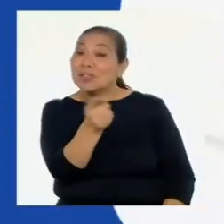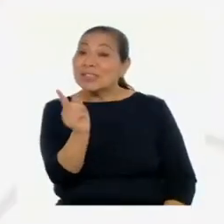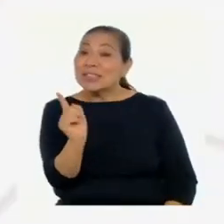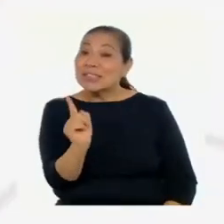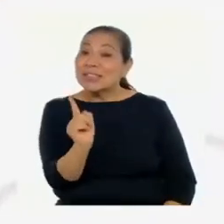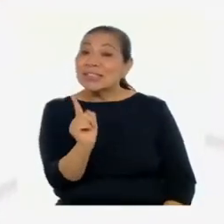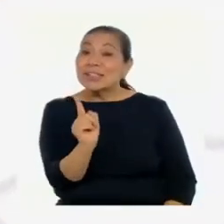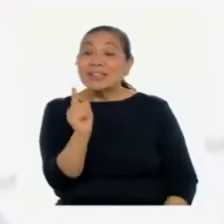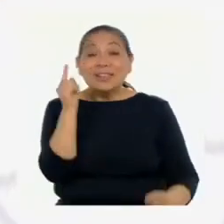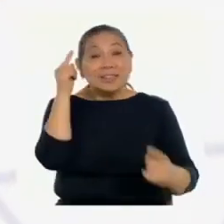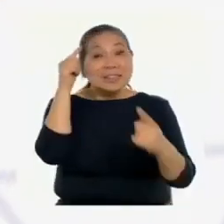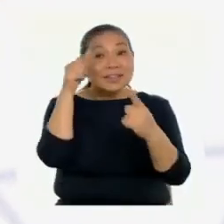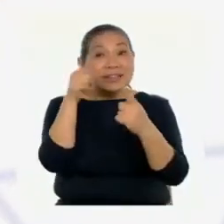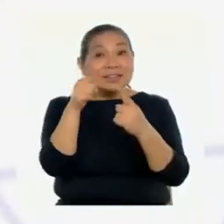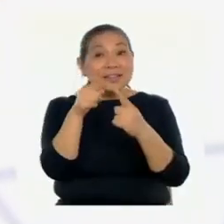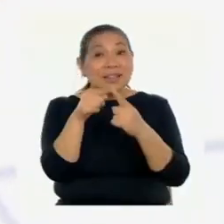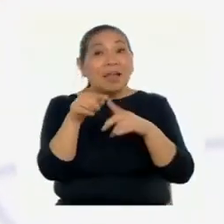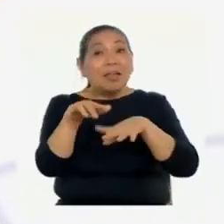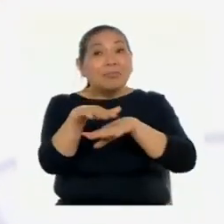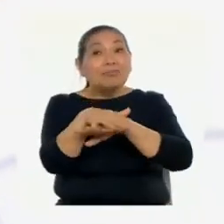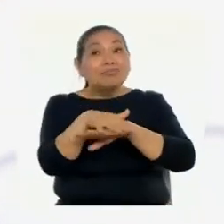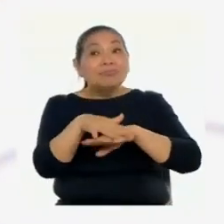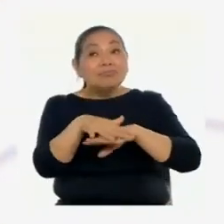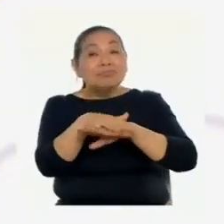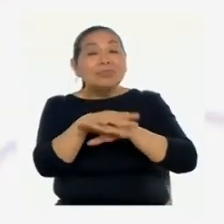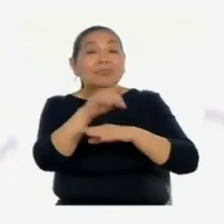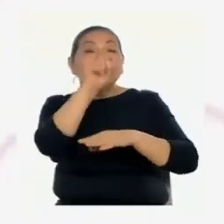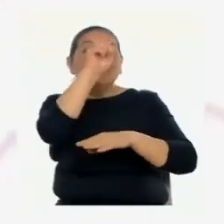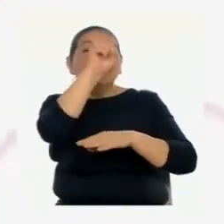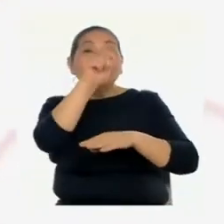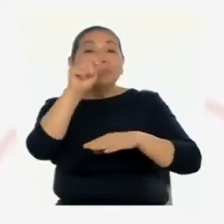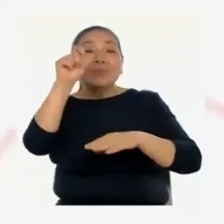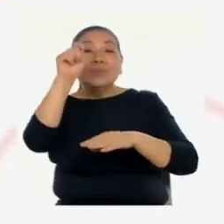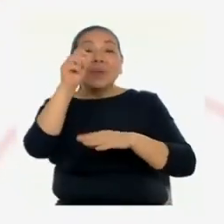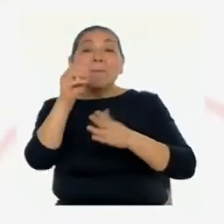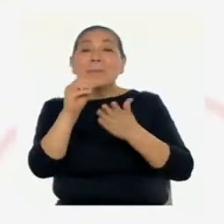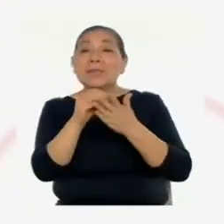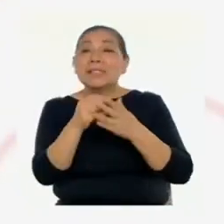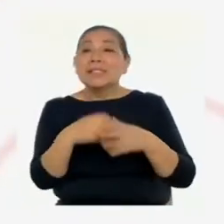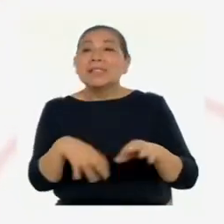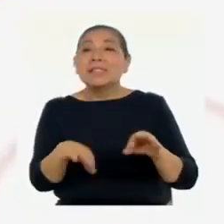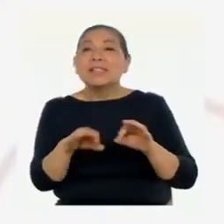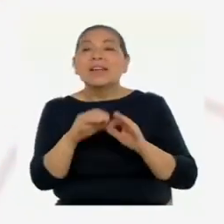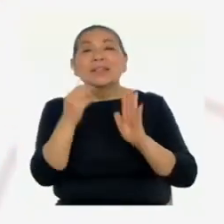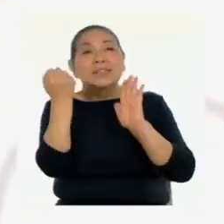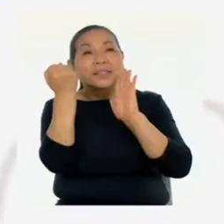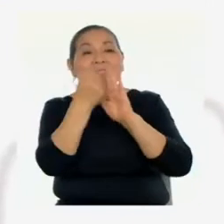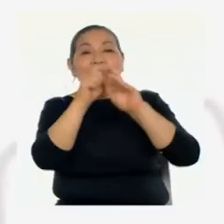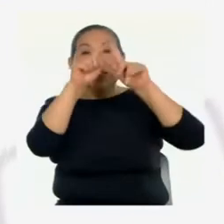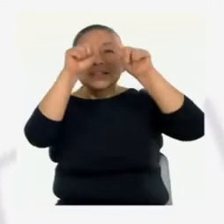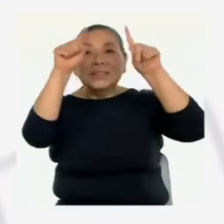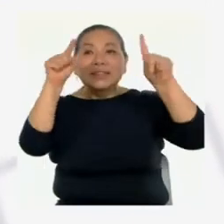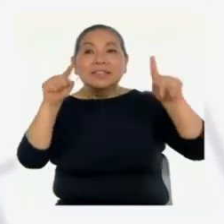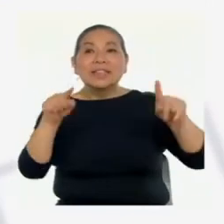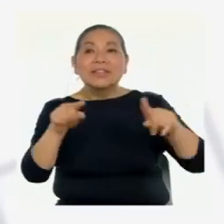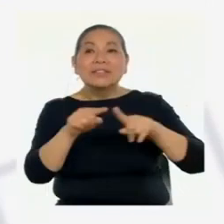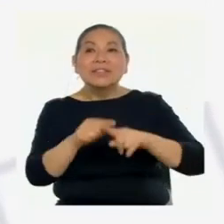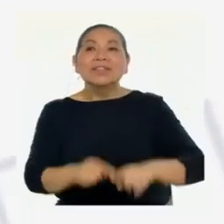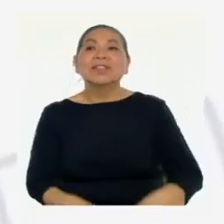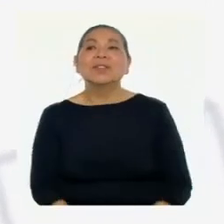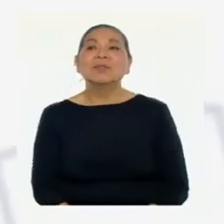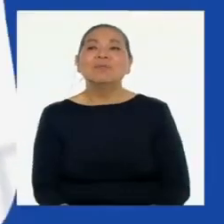El reto de hoy es que planifiquen y escriban la versión preliminar de sus afiches.